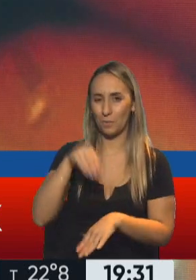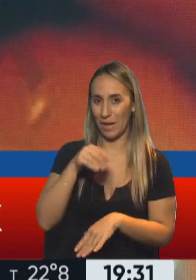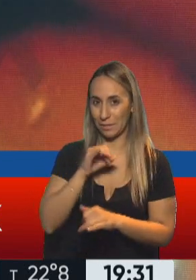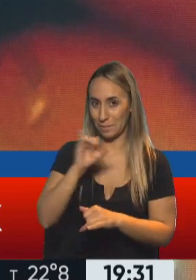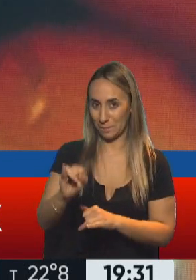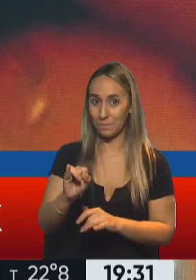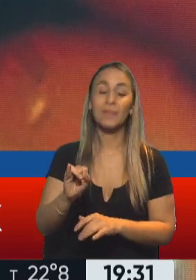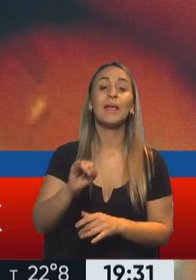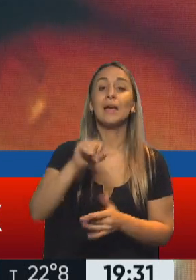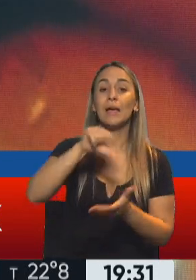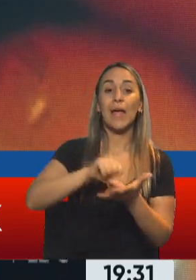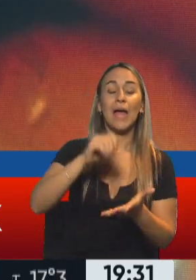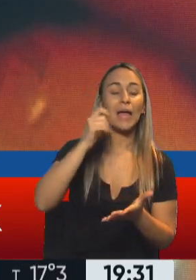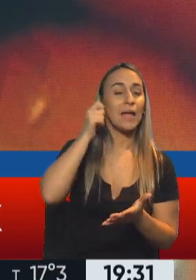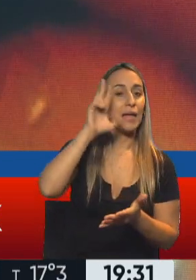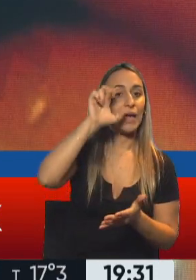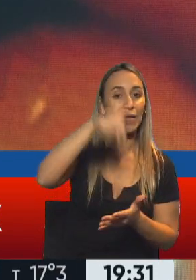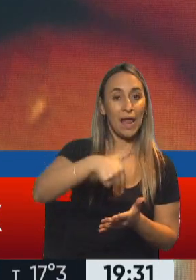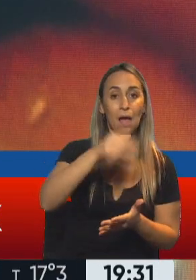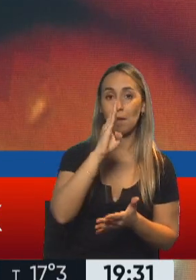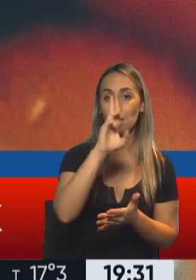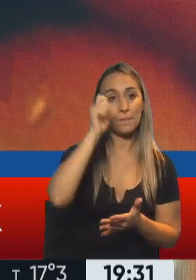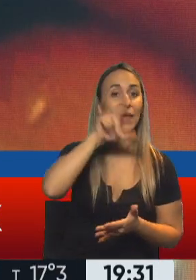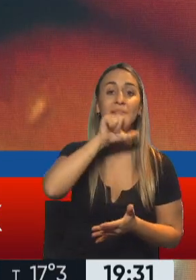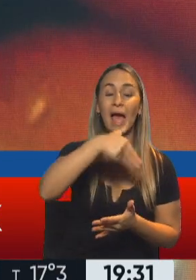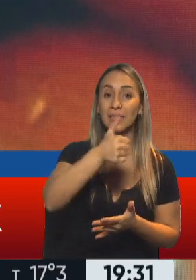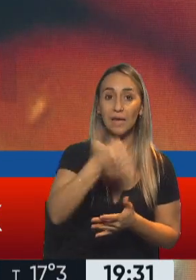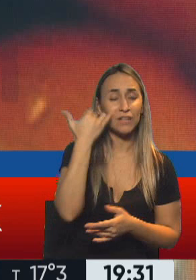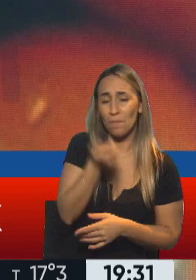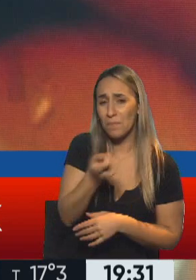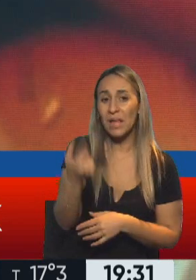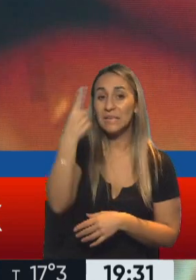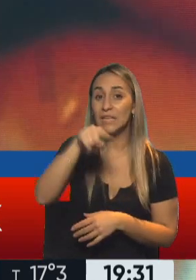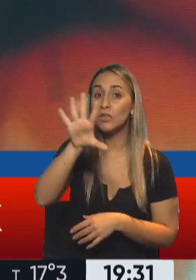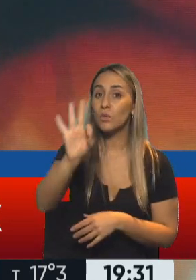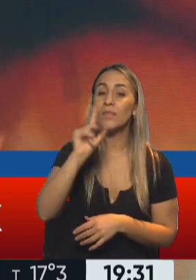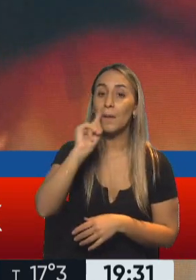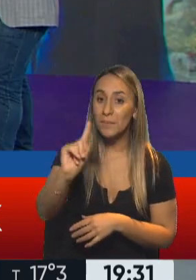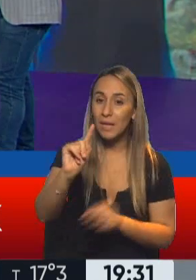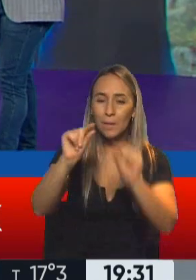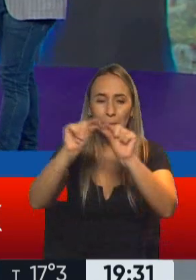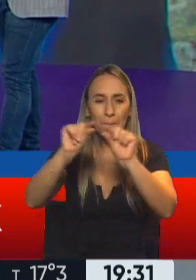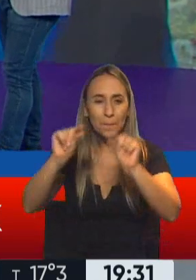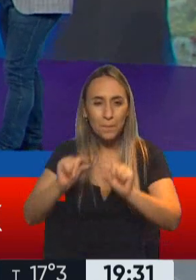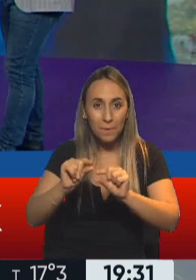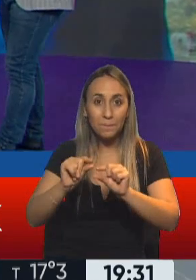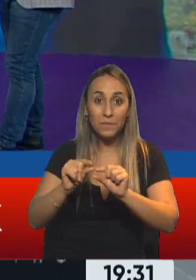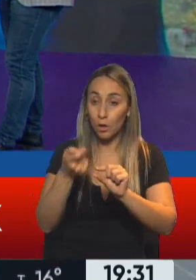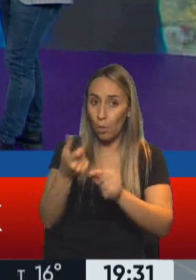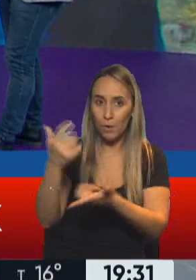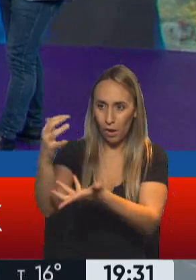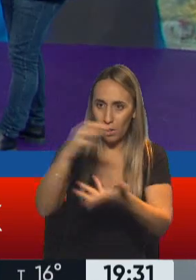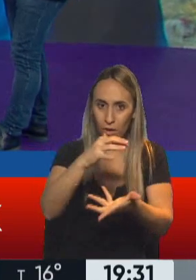Vayamos. Gran Bretaña acaba de comprar además 150.000 dosis, 150.000 tratamientos de esta,